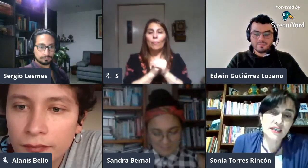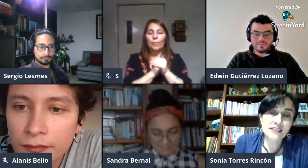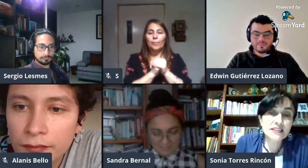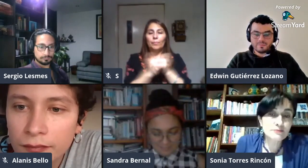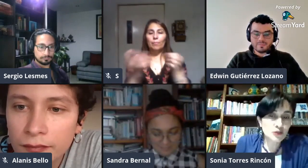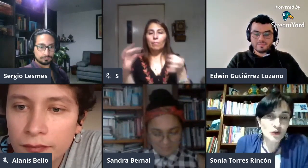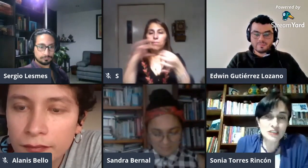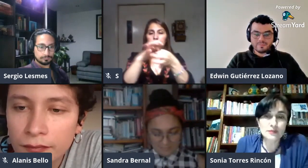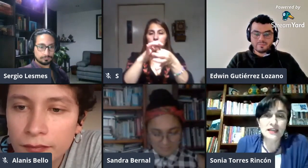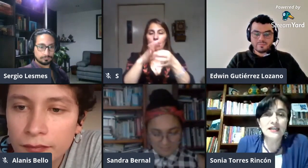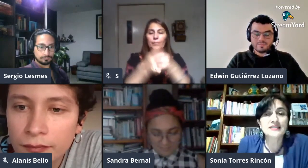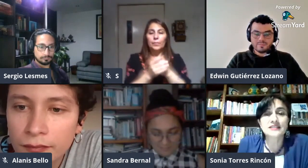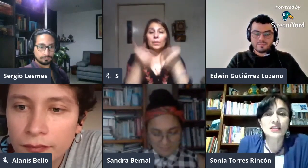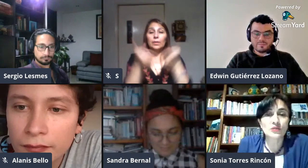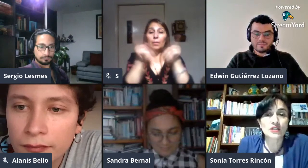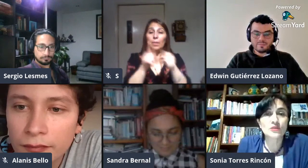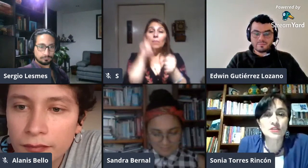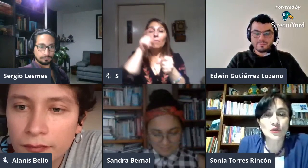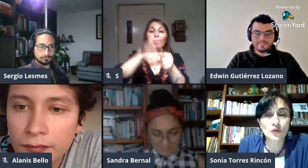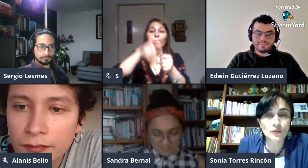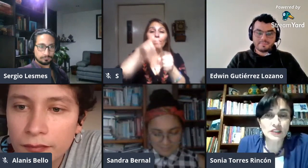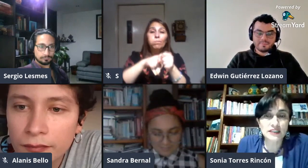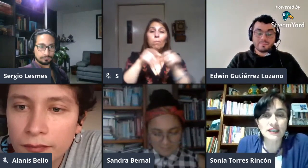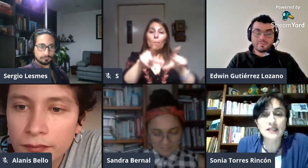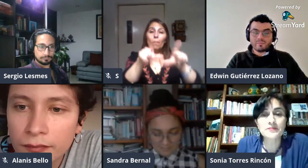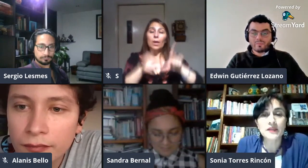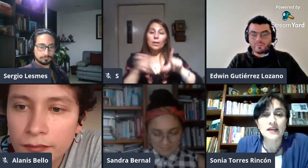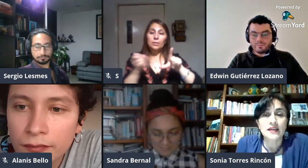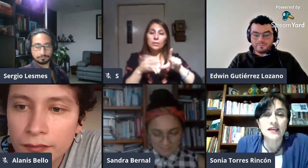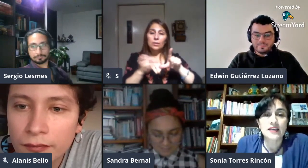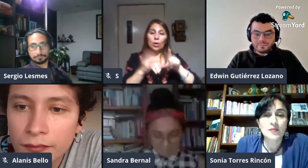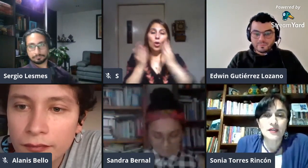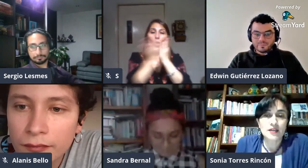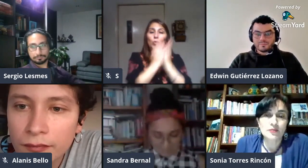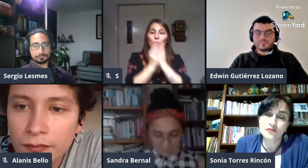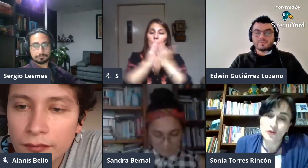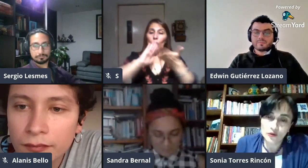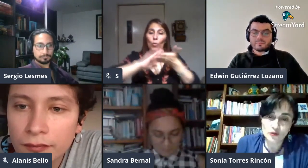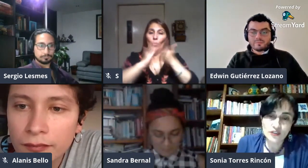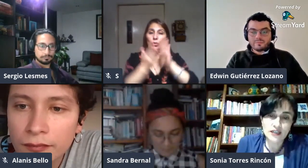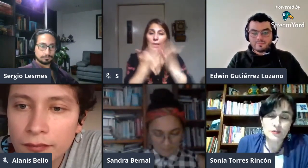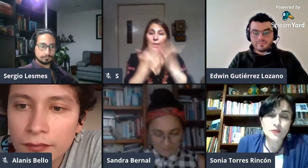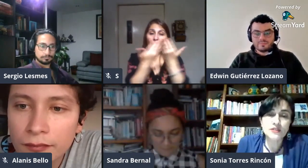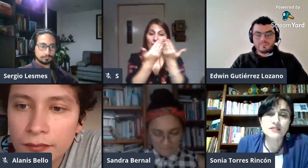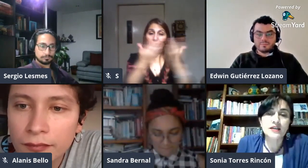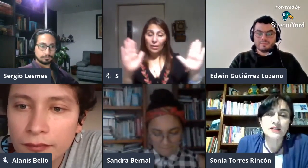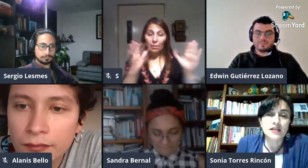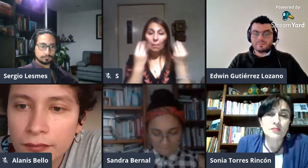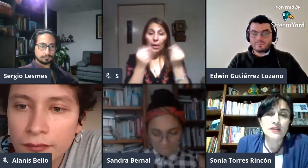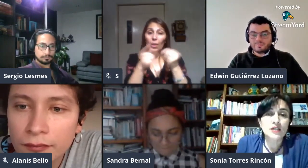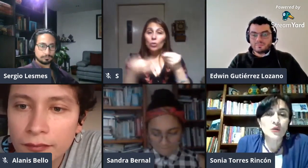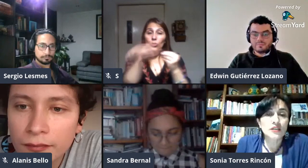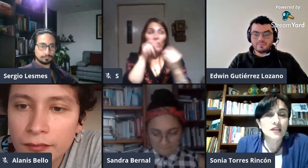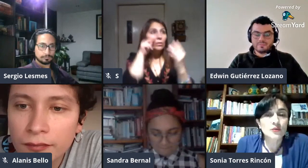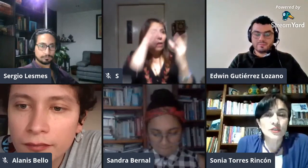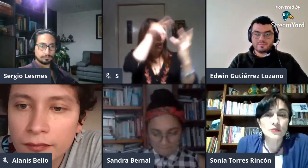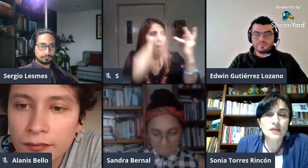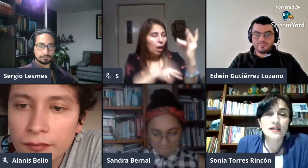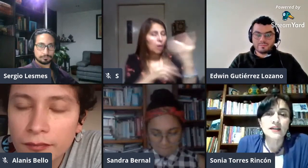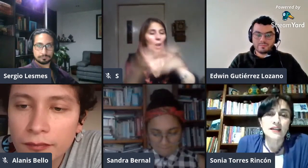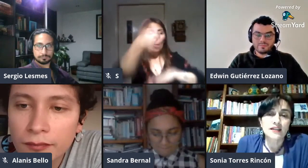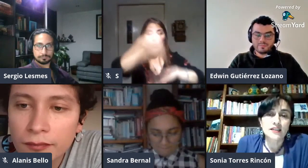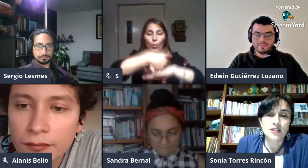estamos en inscripciones para la licenciatura en educación comunitaria para que por favor conozcan la propuesta pedagógica